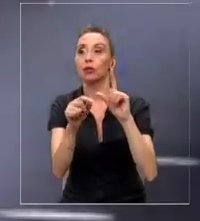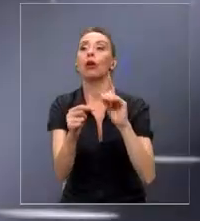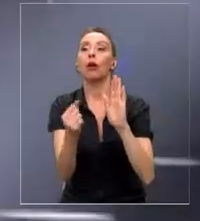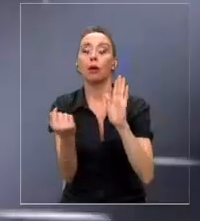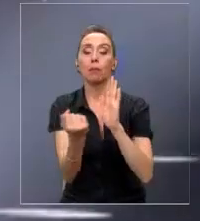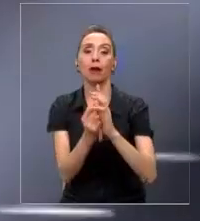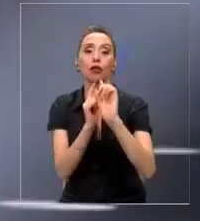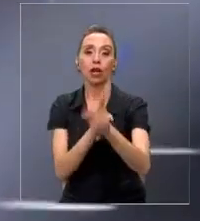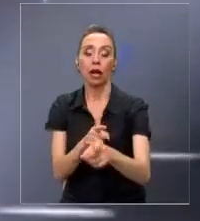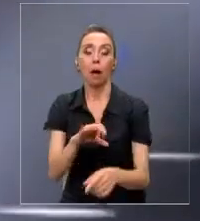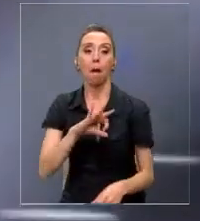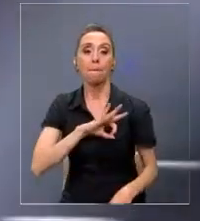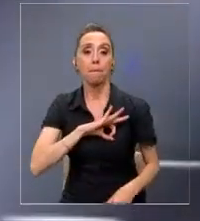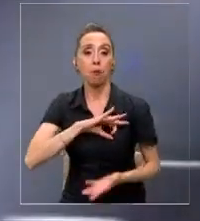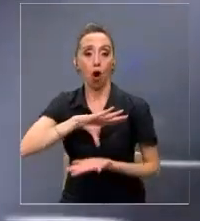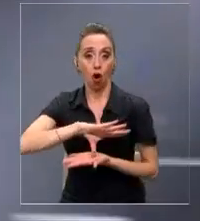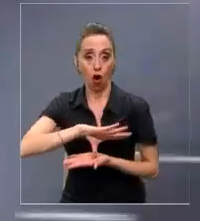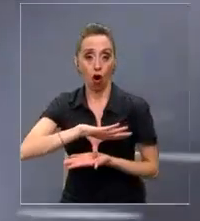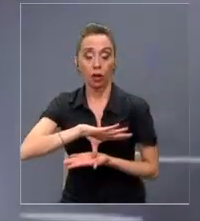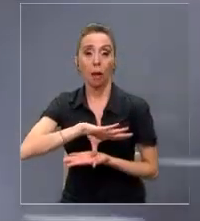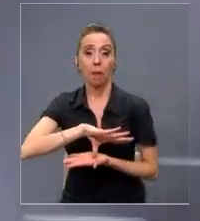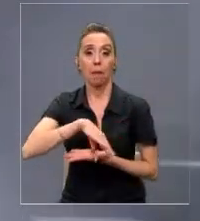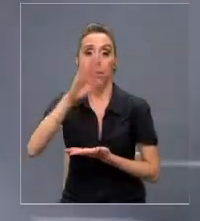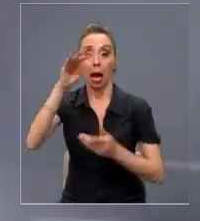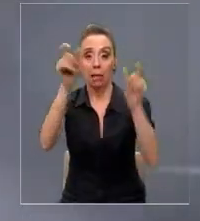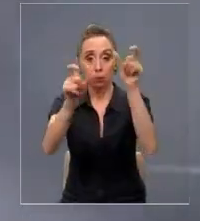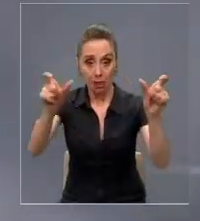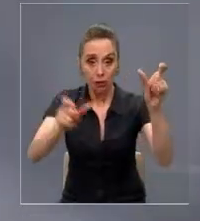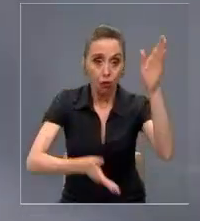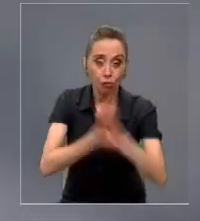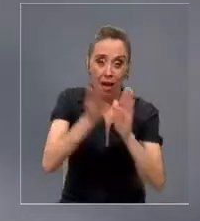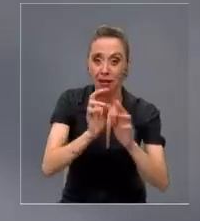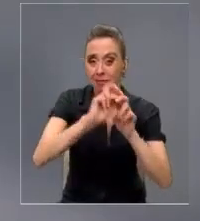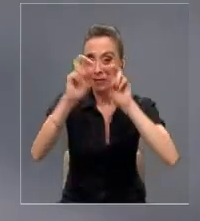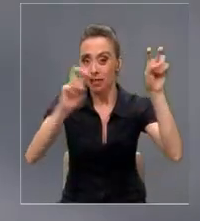bélico. Especialmente en Polonia, que ha sido el país que ha recibido más refugiados hasta